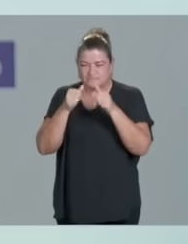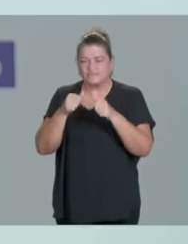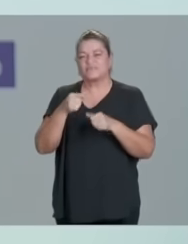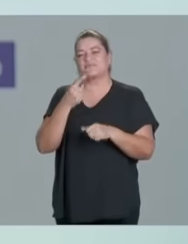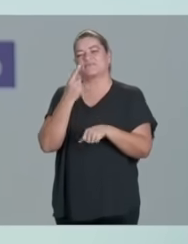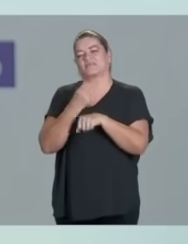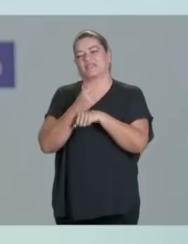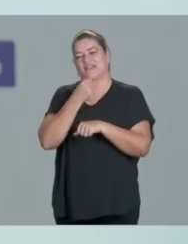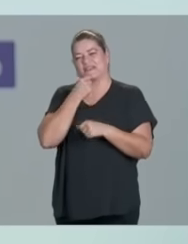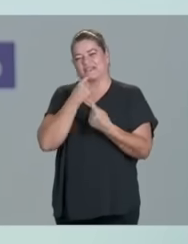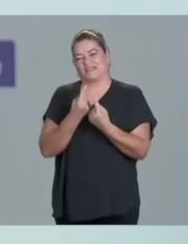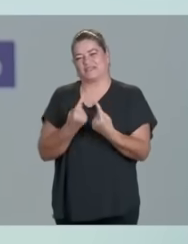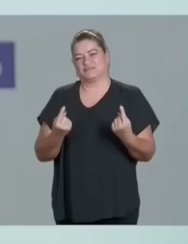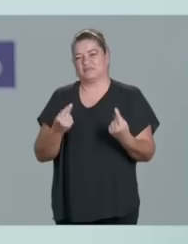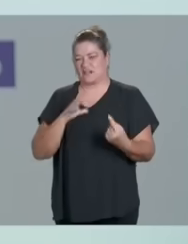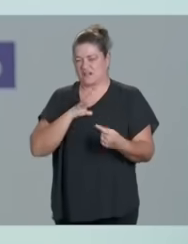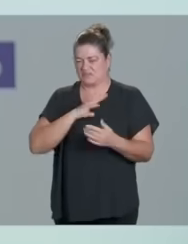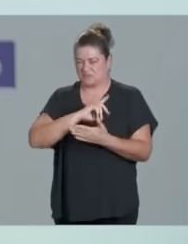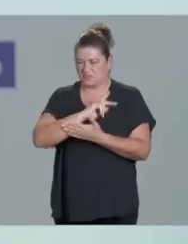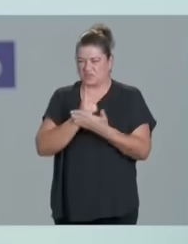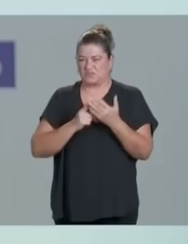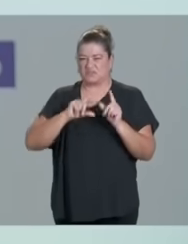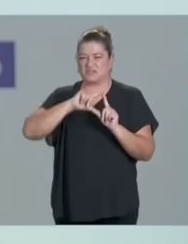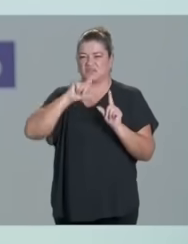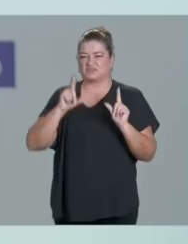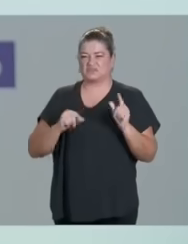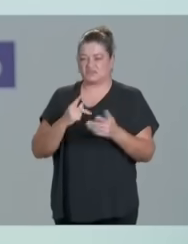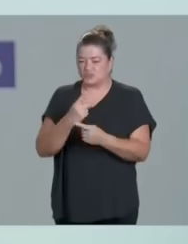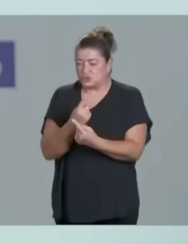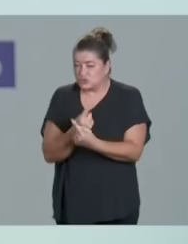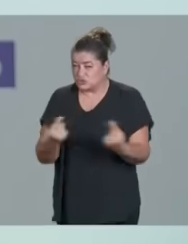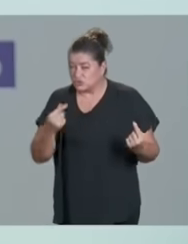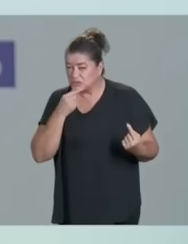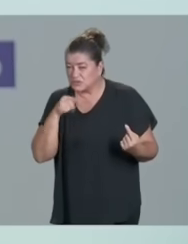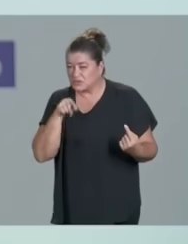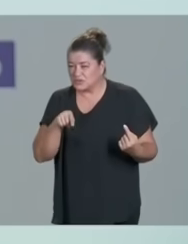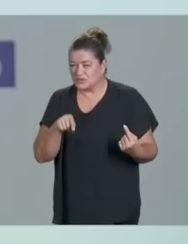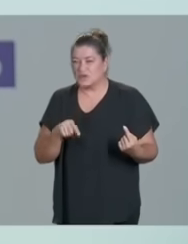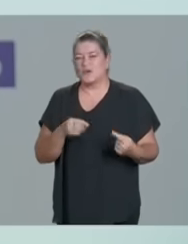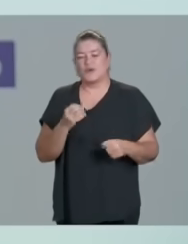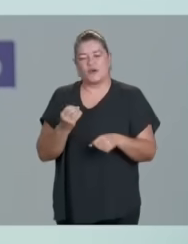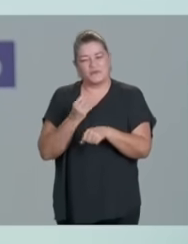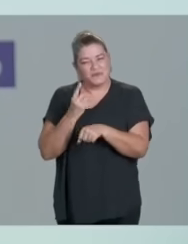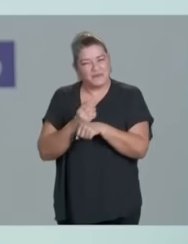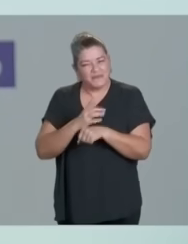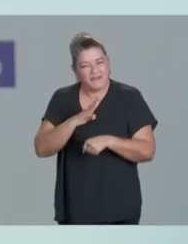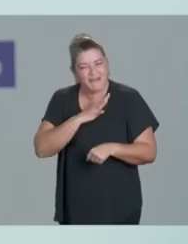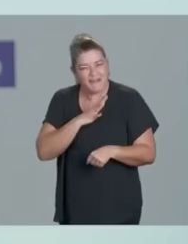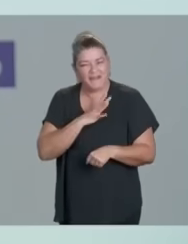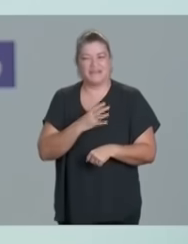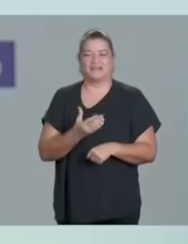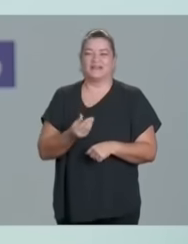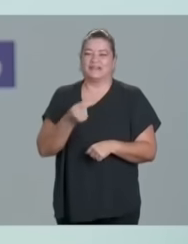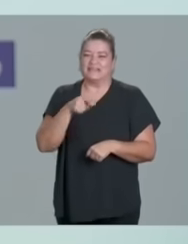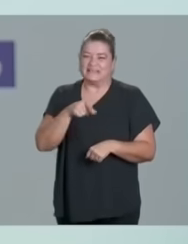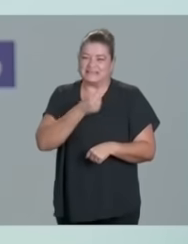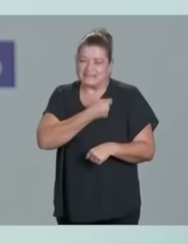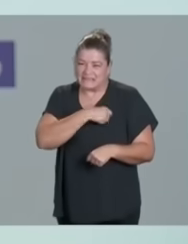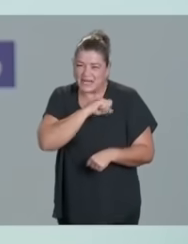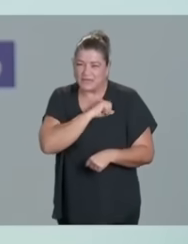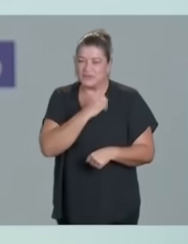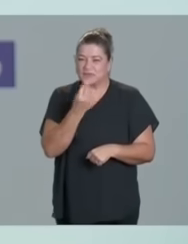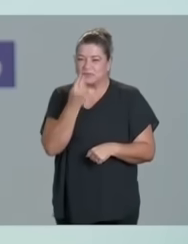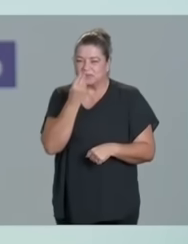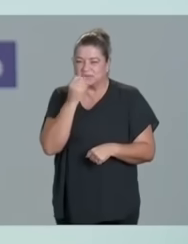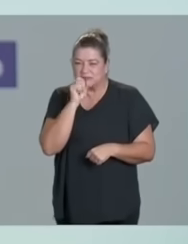primera infancia que ponga el acento en la igualdad de oportunidades, con salud emocional, con salud nutricional, con salud mental y cognitiva para las